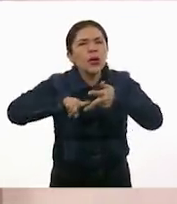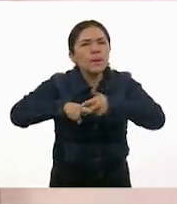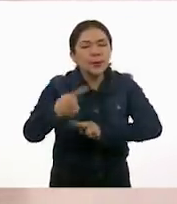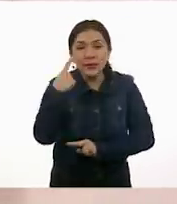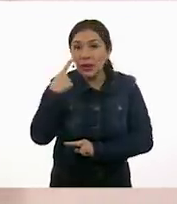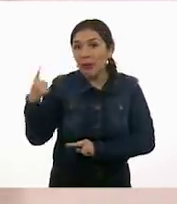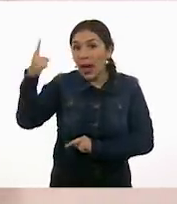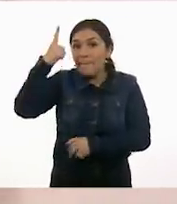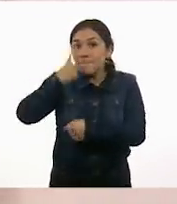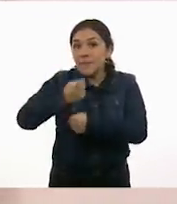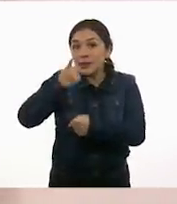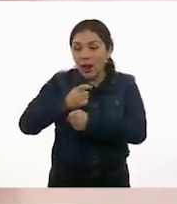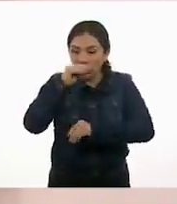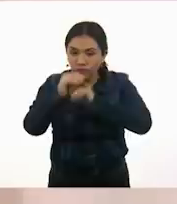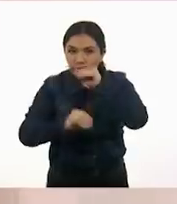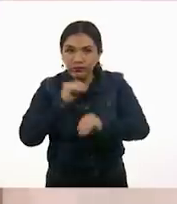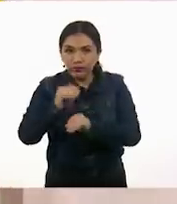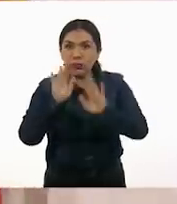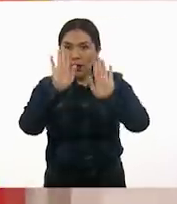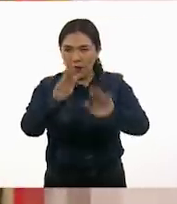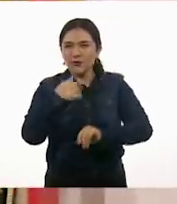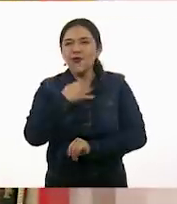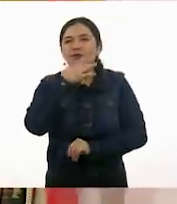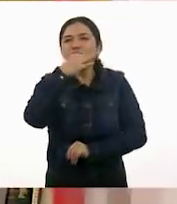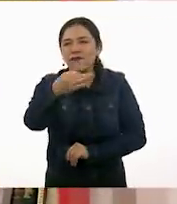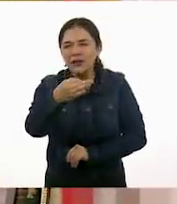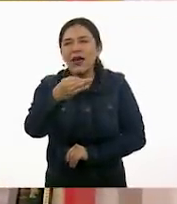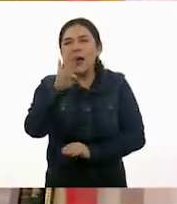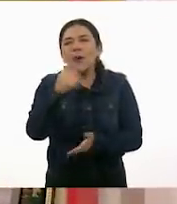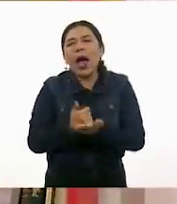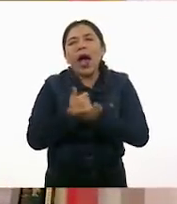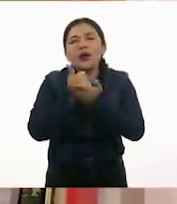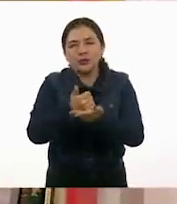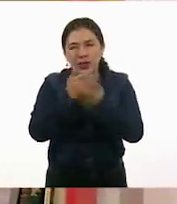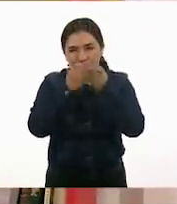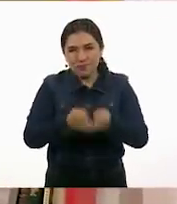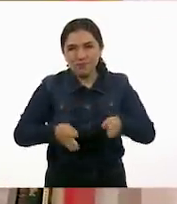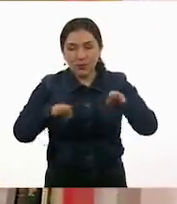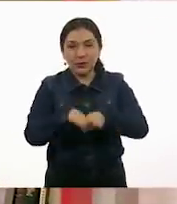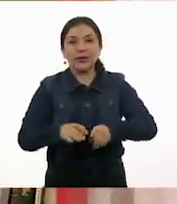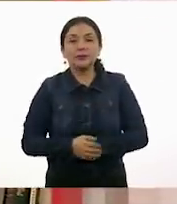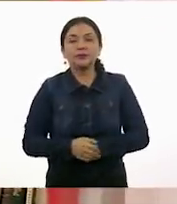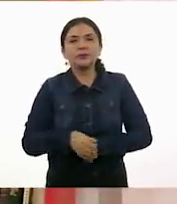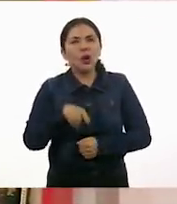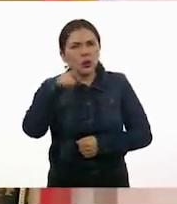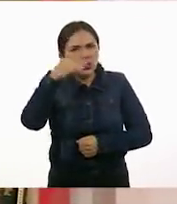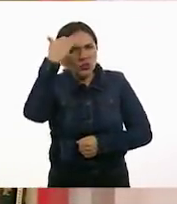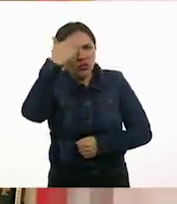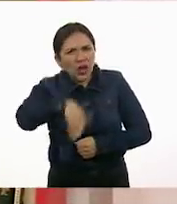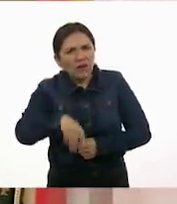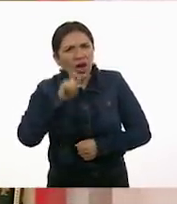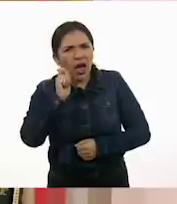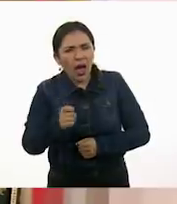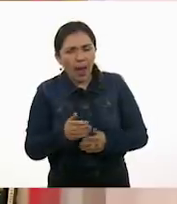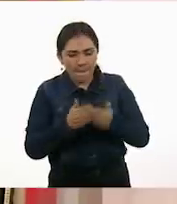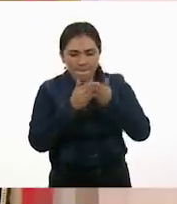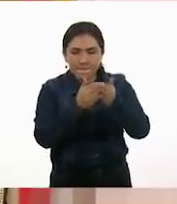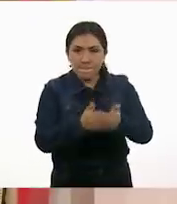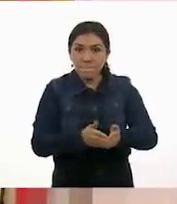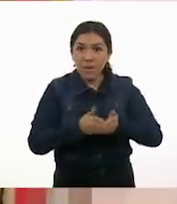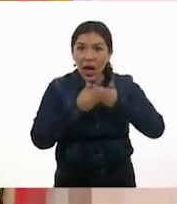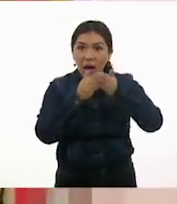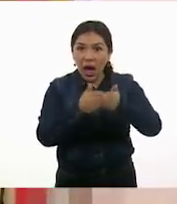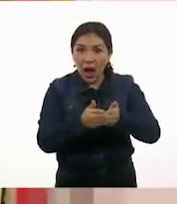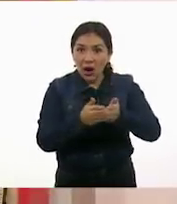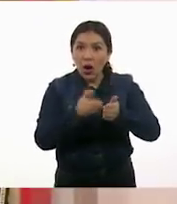este primer barquito? Y les voy a dar un dato muy importante. ¿Sabían que los barcos no se hunden